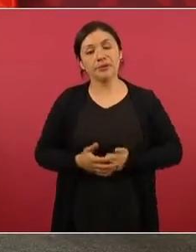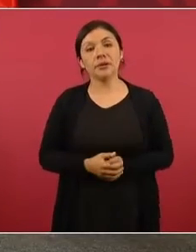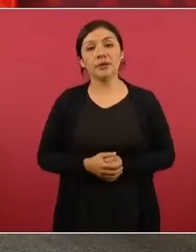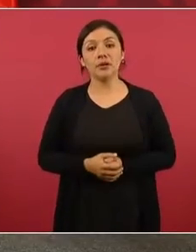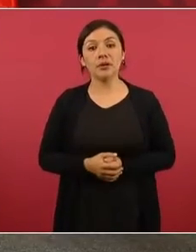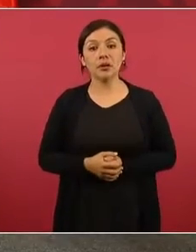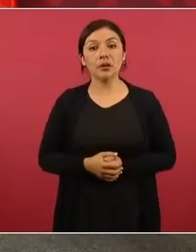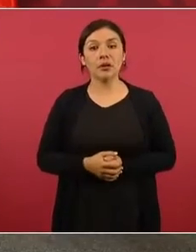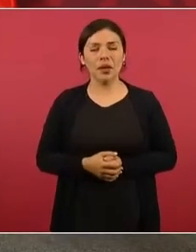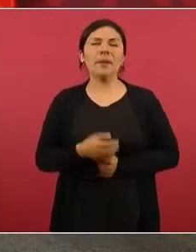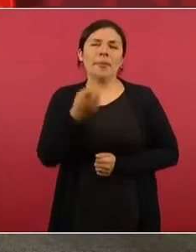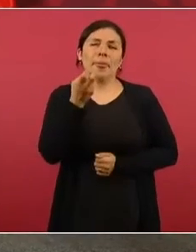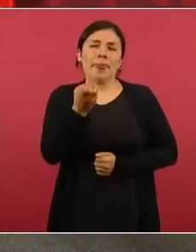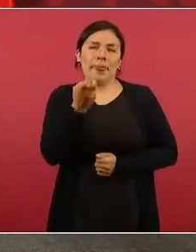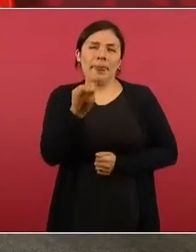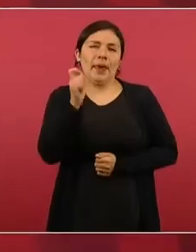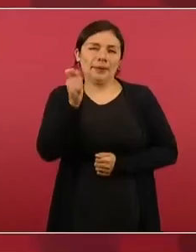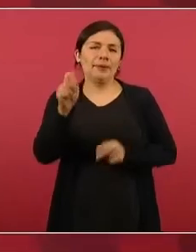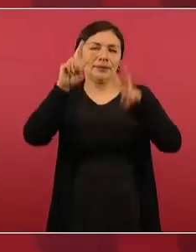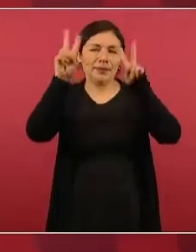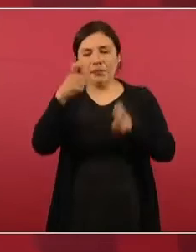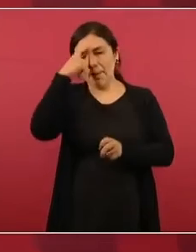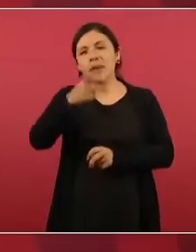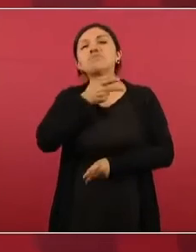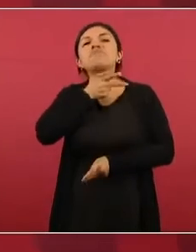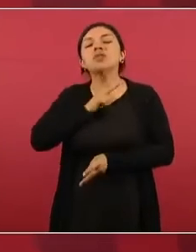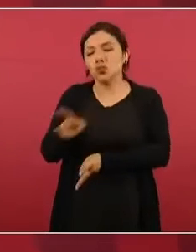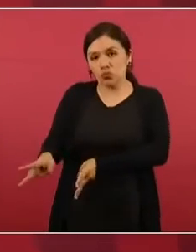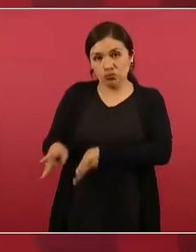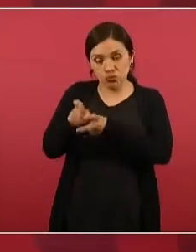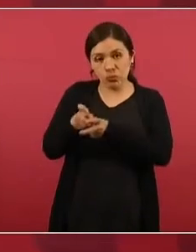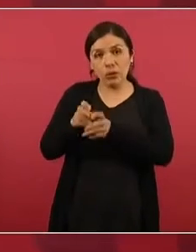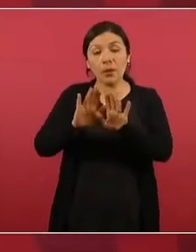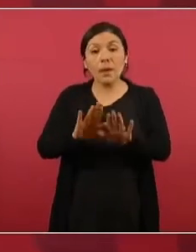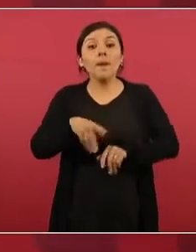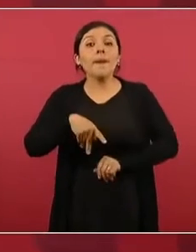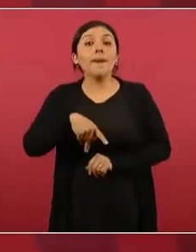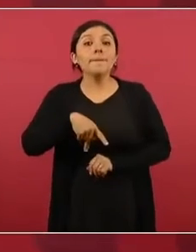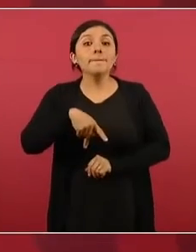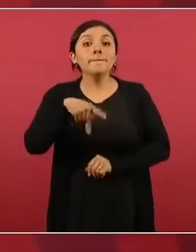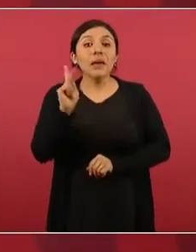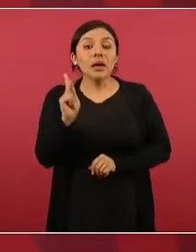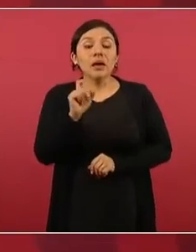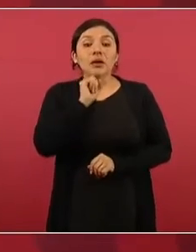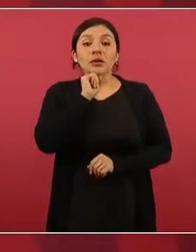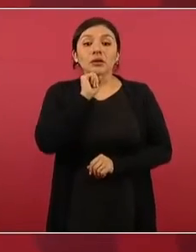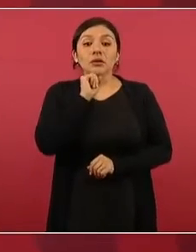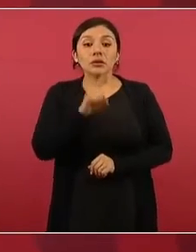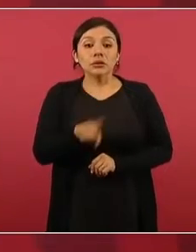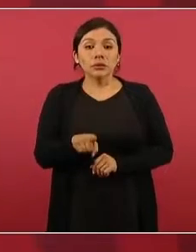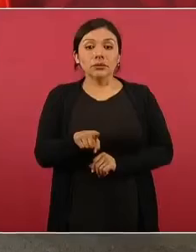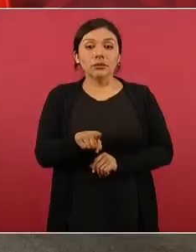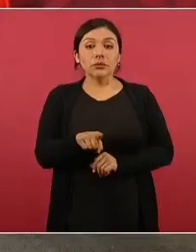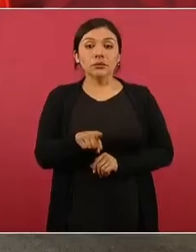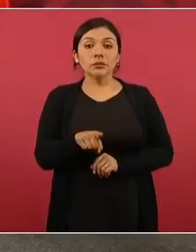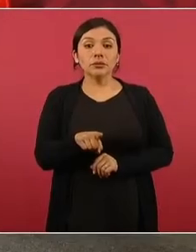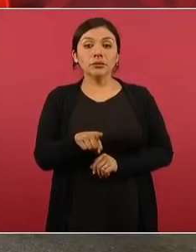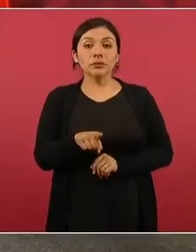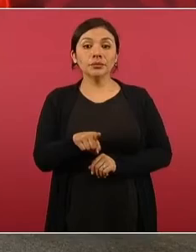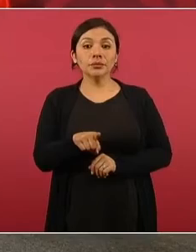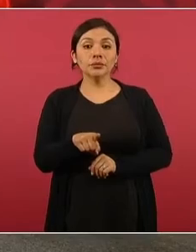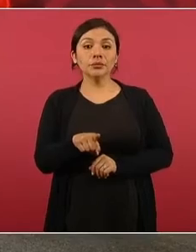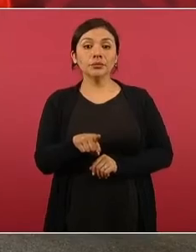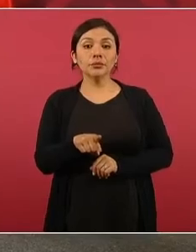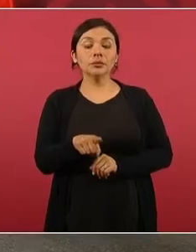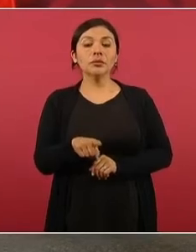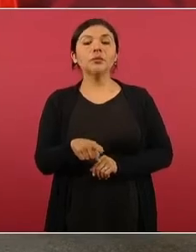Entonces, eso en cuanto a extracción, pero también es